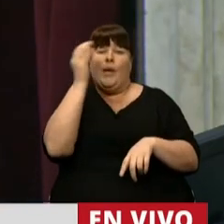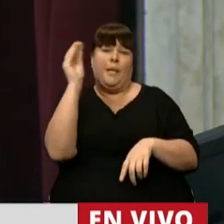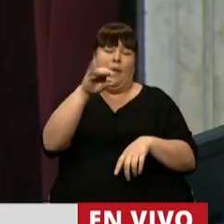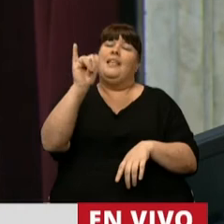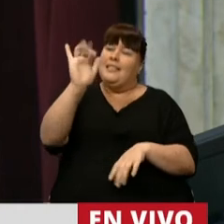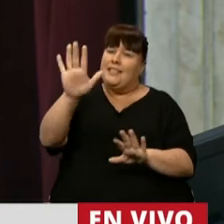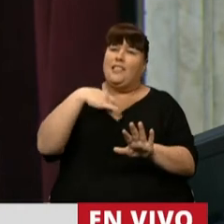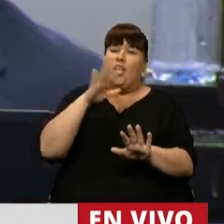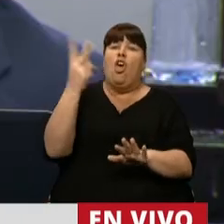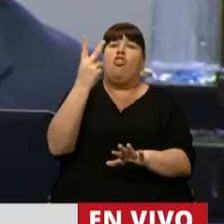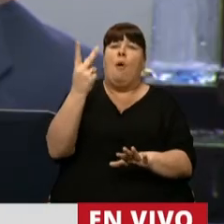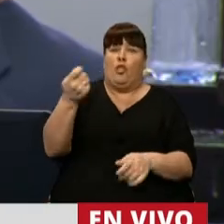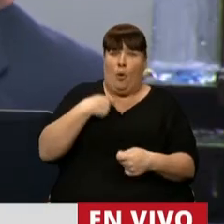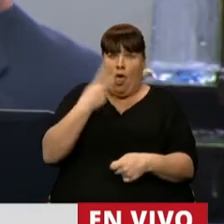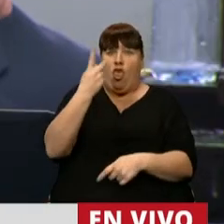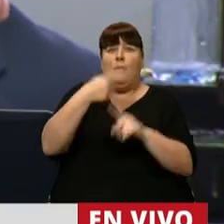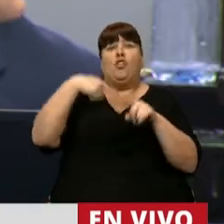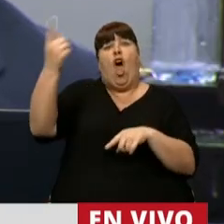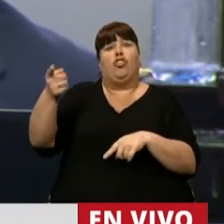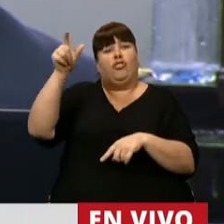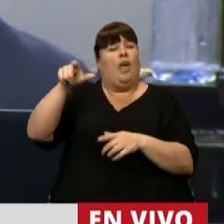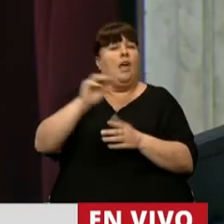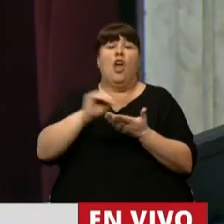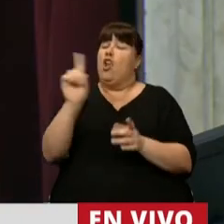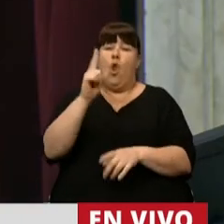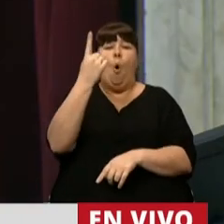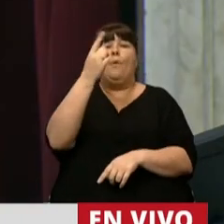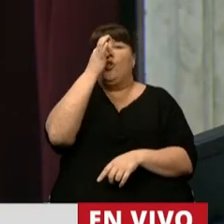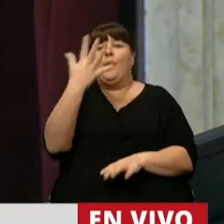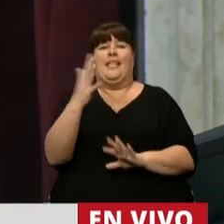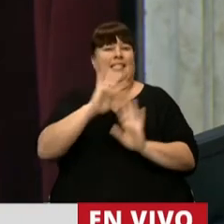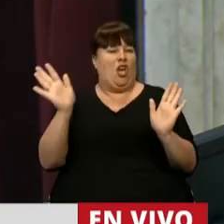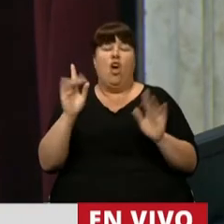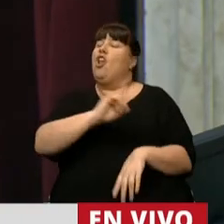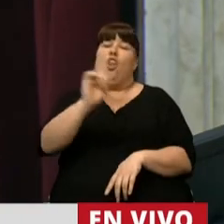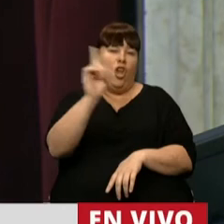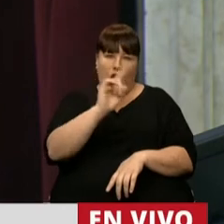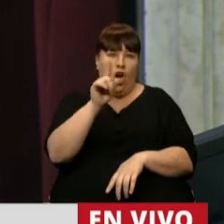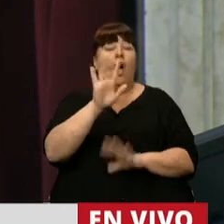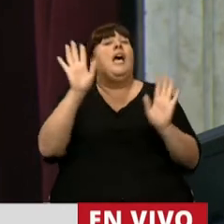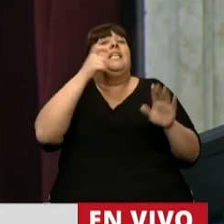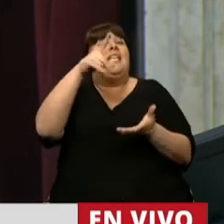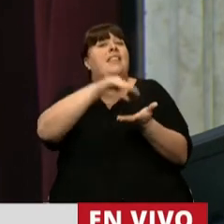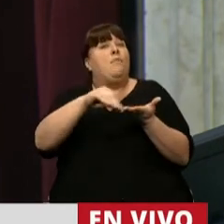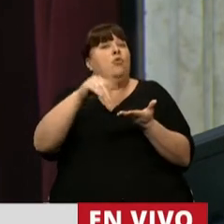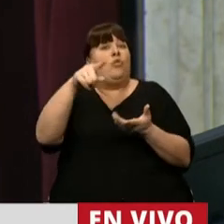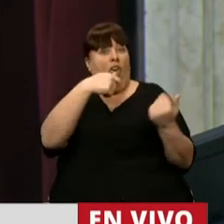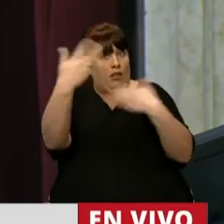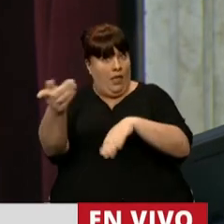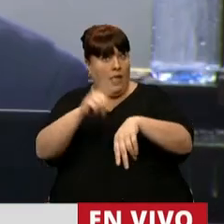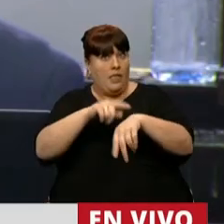veinte. Sí, señora, le dio dos minutos y medio a la anterior. No, un minuto veinticinco. No le dio. Salvo que el diputado Enrique le